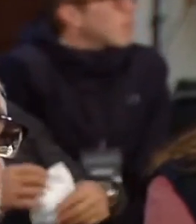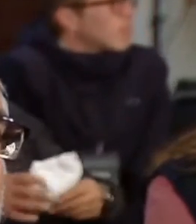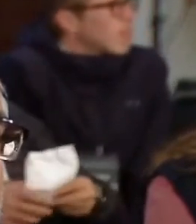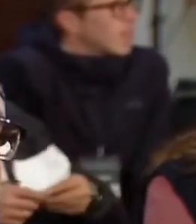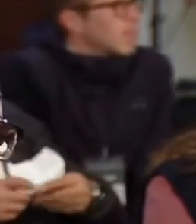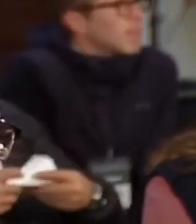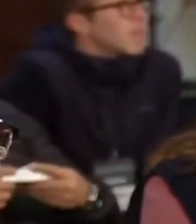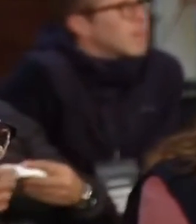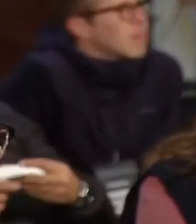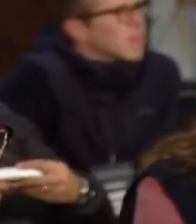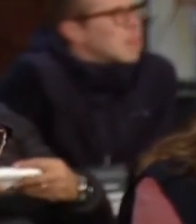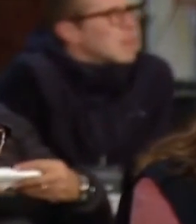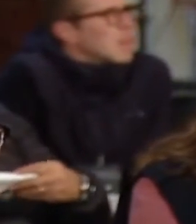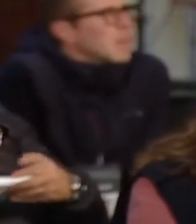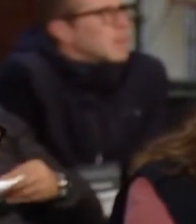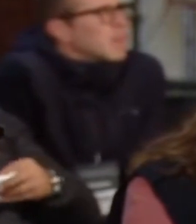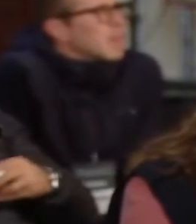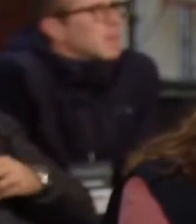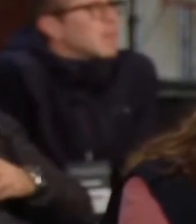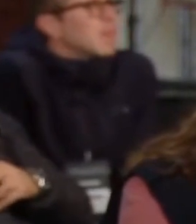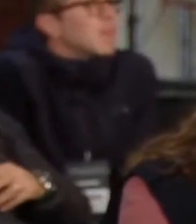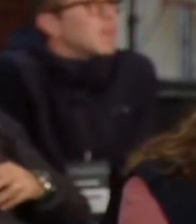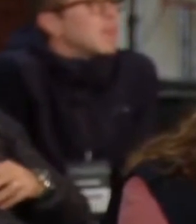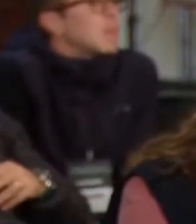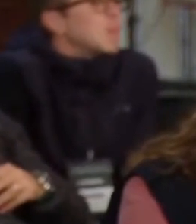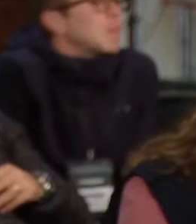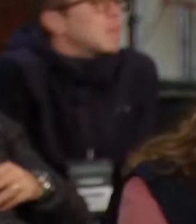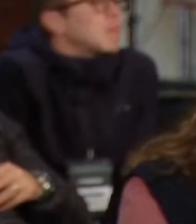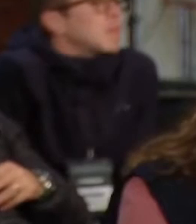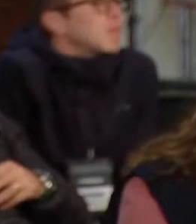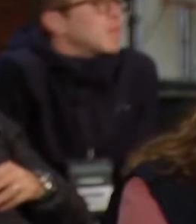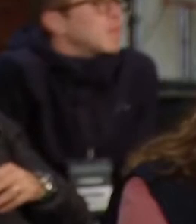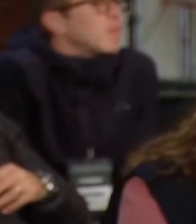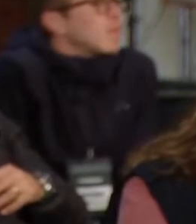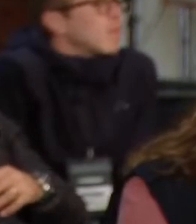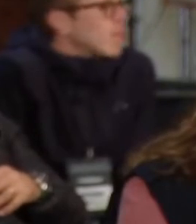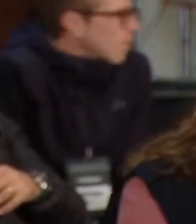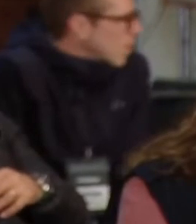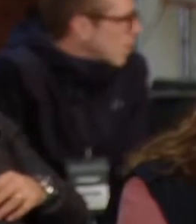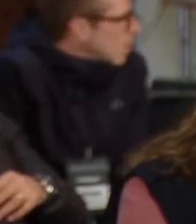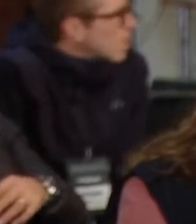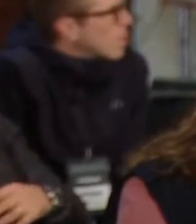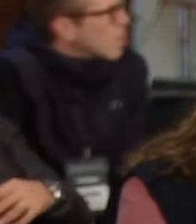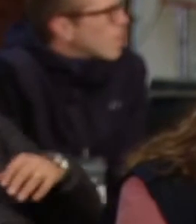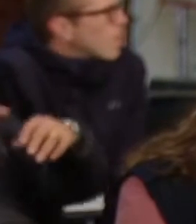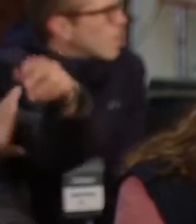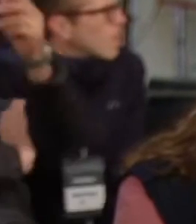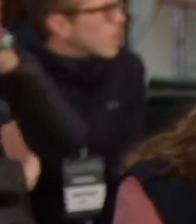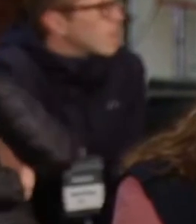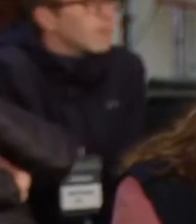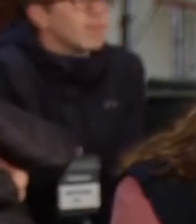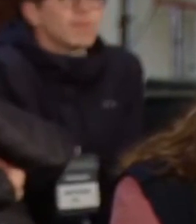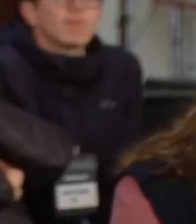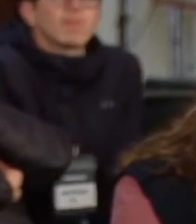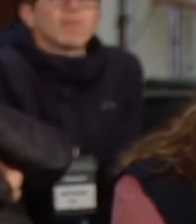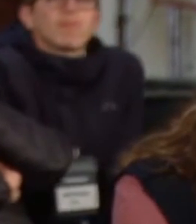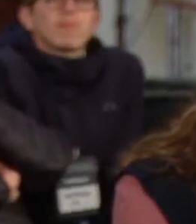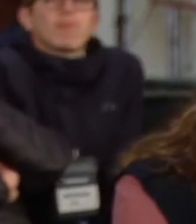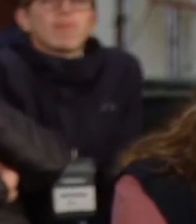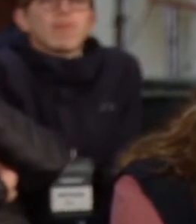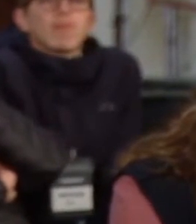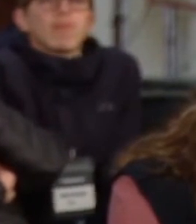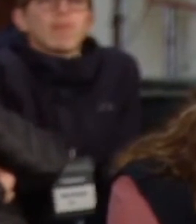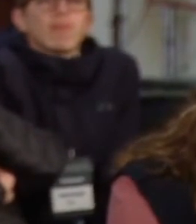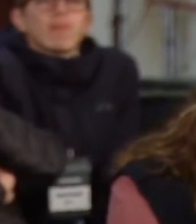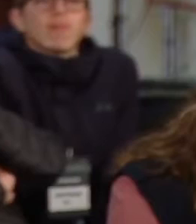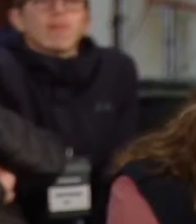de este órgano, que no se dieran cuenta, sobre todo en estos 5 años que estuvo al frente Guillermo Valdés y después